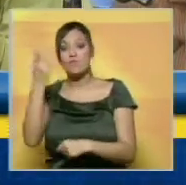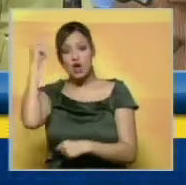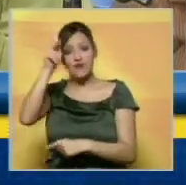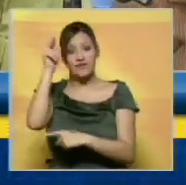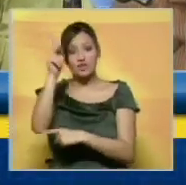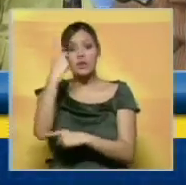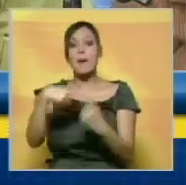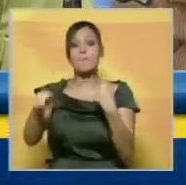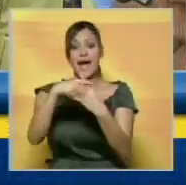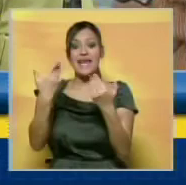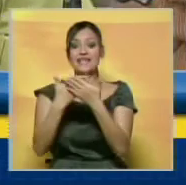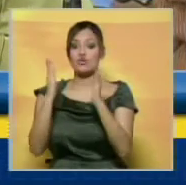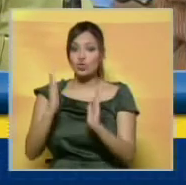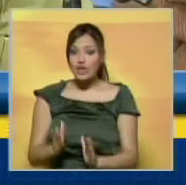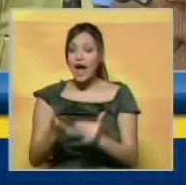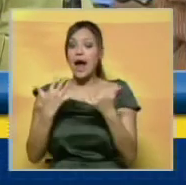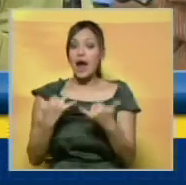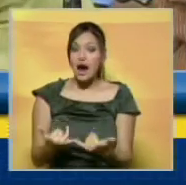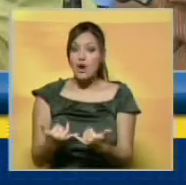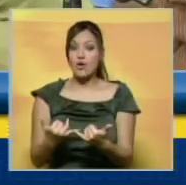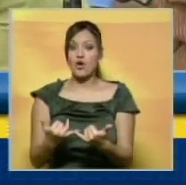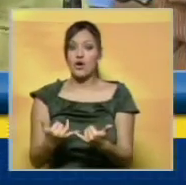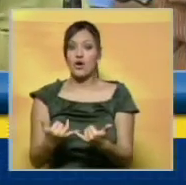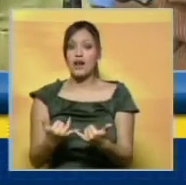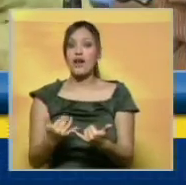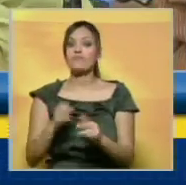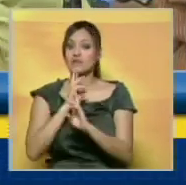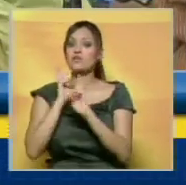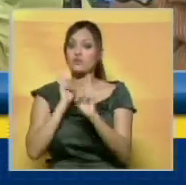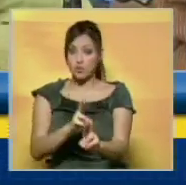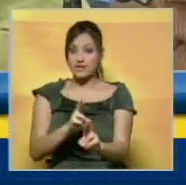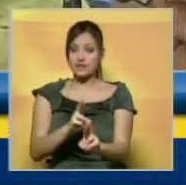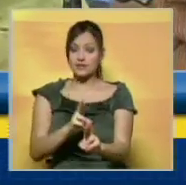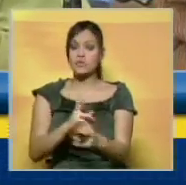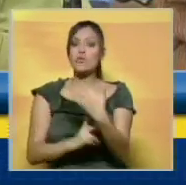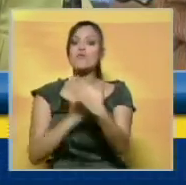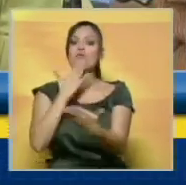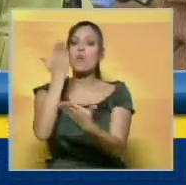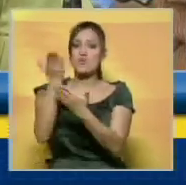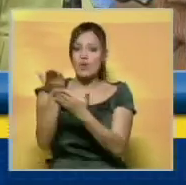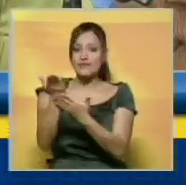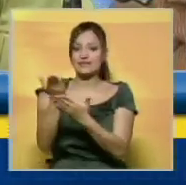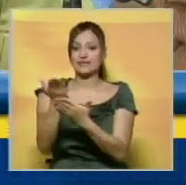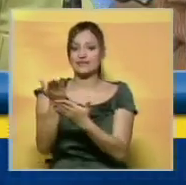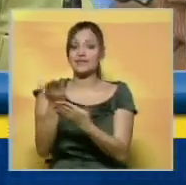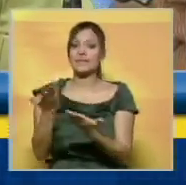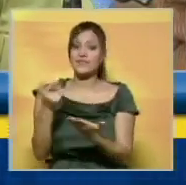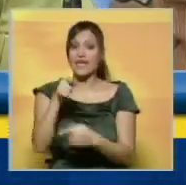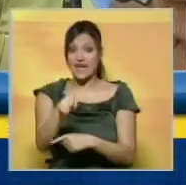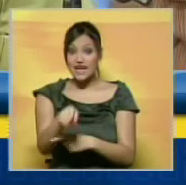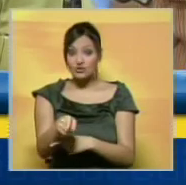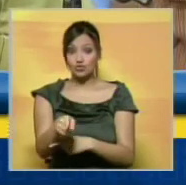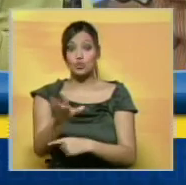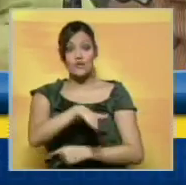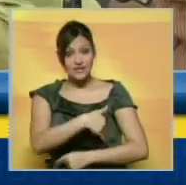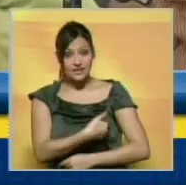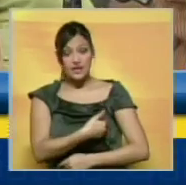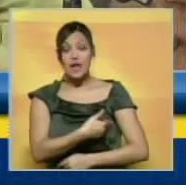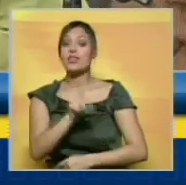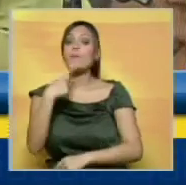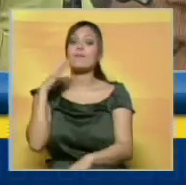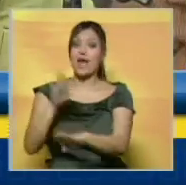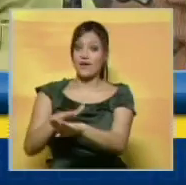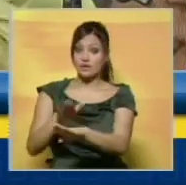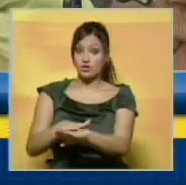profesores, incluso los estudiantes que en estos momentos han hecho un planteamiento sobre esta situación de esta universidad y